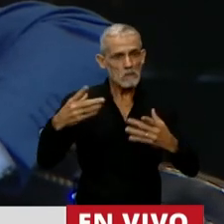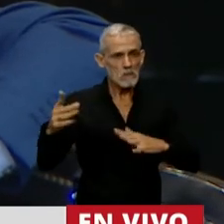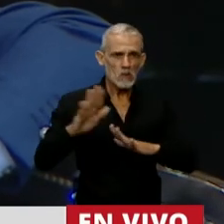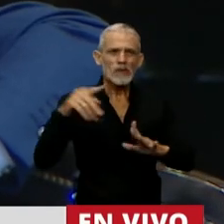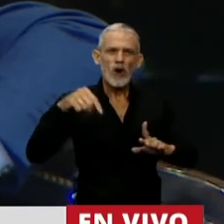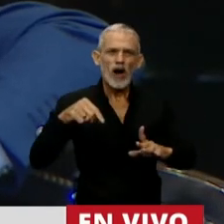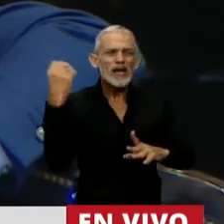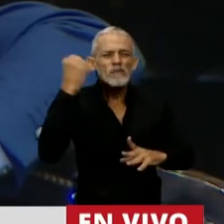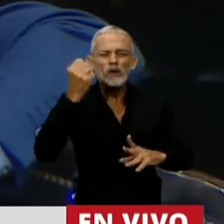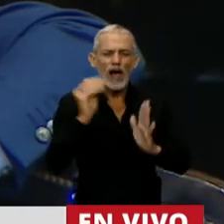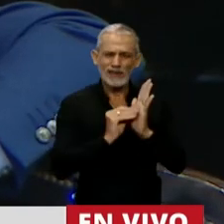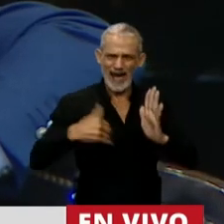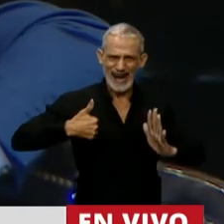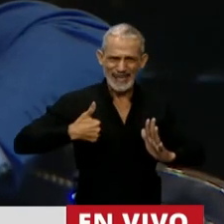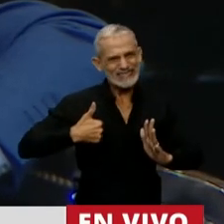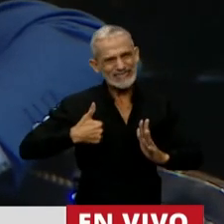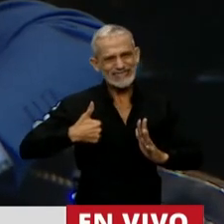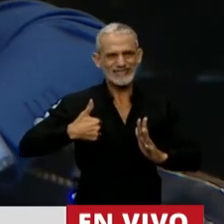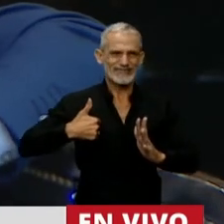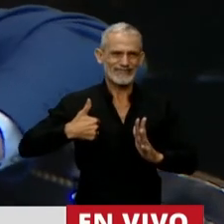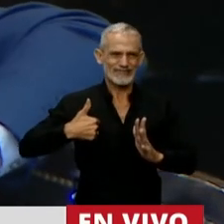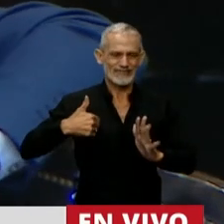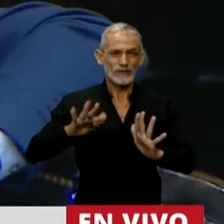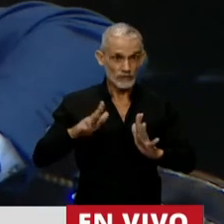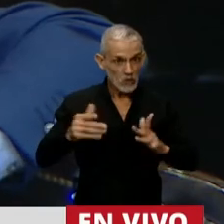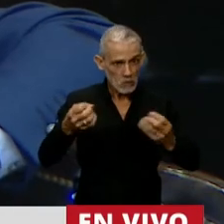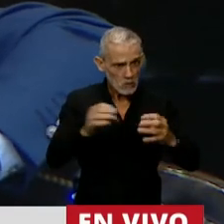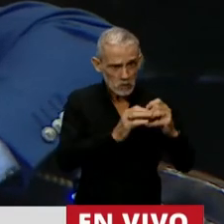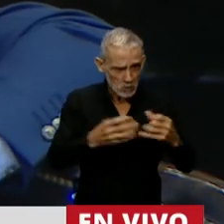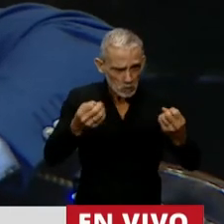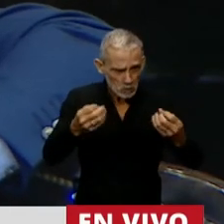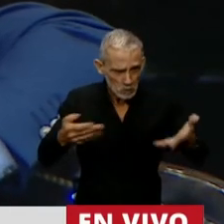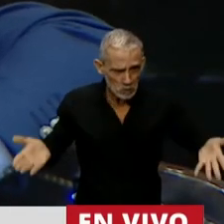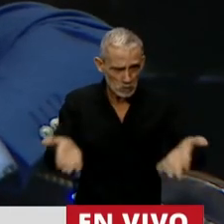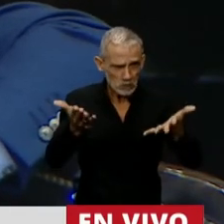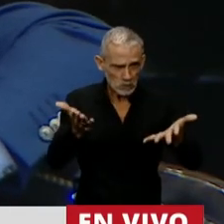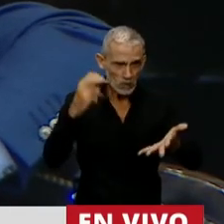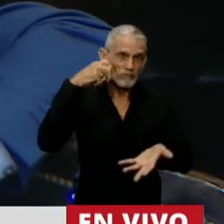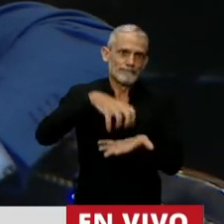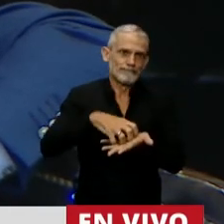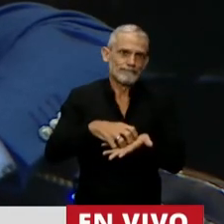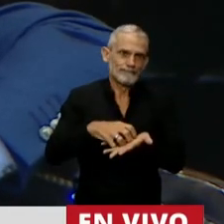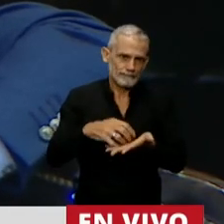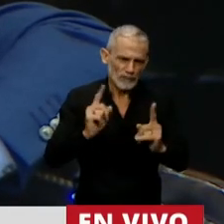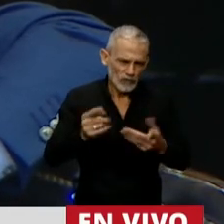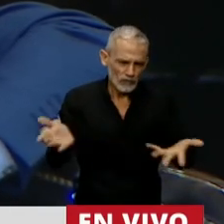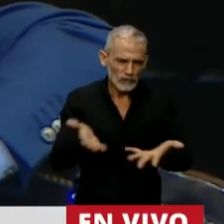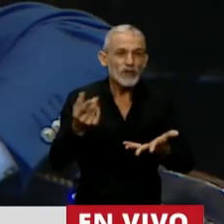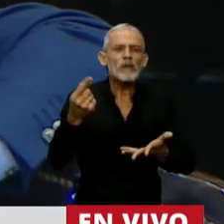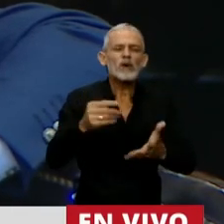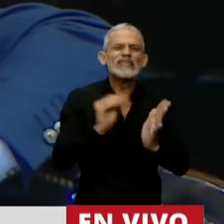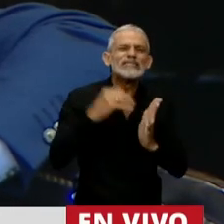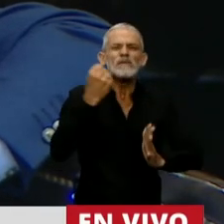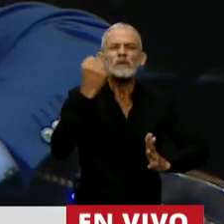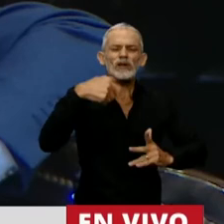agenda de la argentina presidente eso no significa que no se habilite que lo discutamos que de hecho lo estamos lo estamos haciendo creo que hoy la agenda de